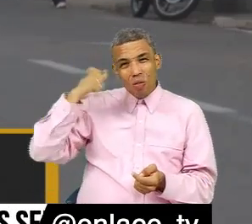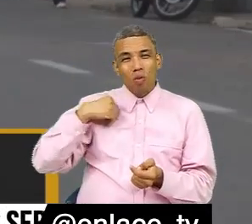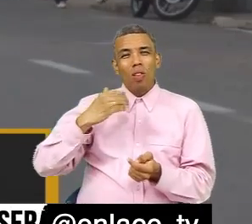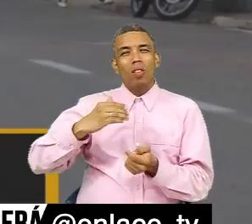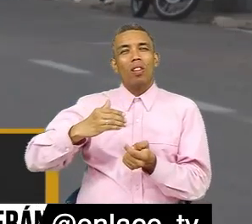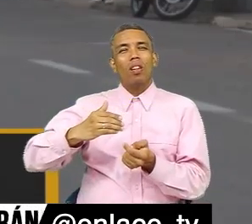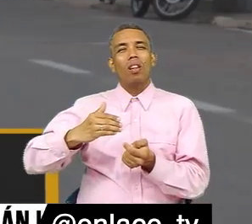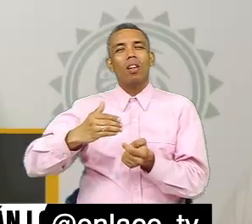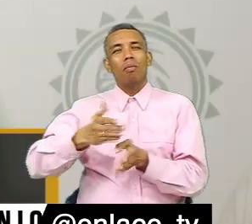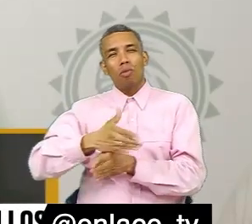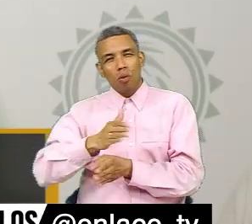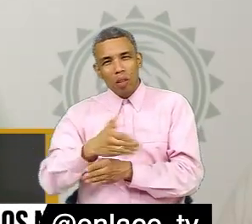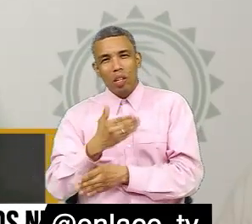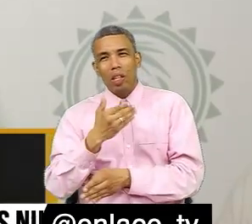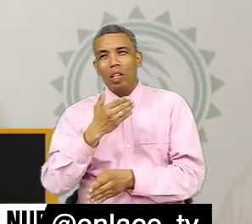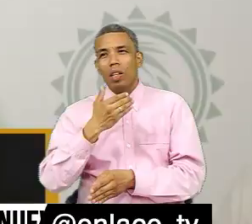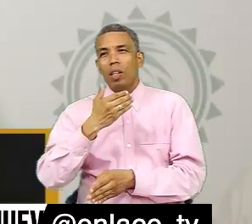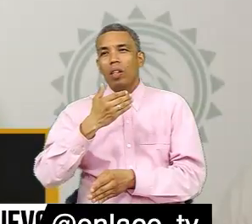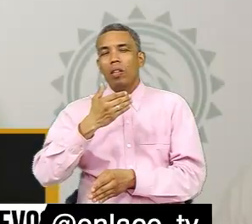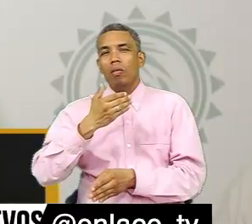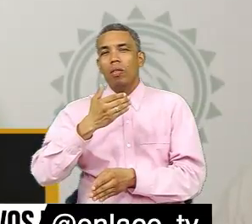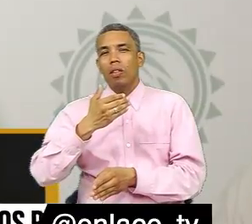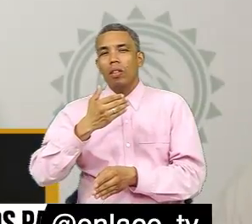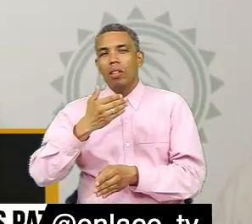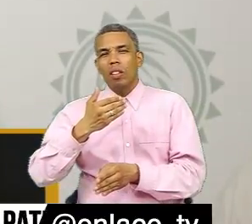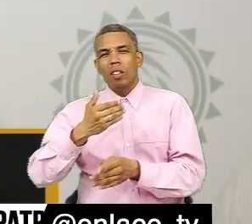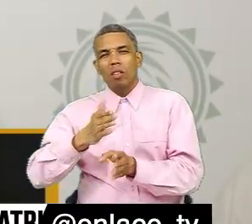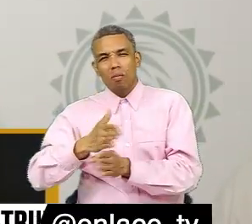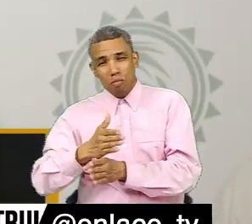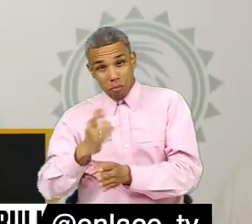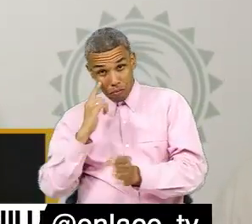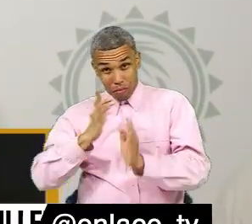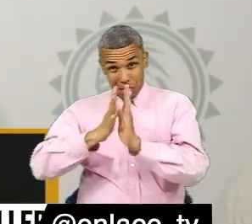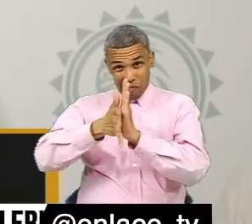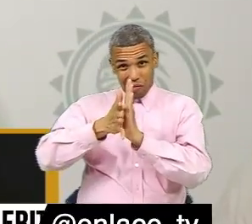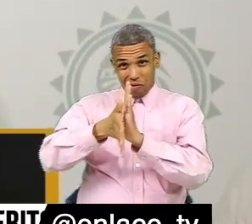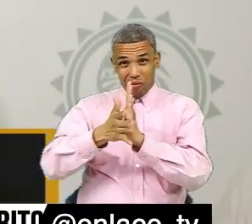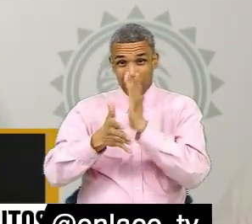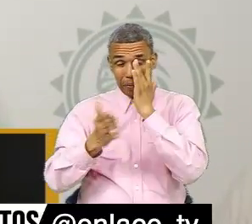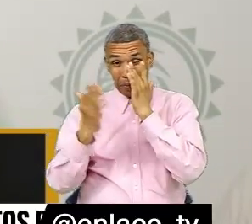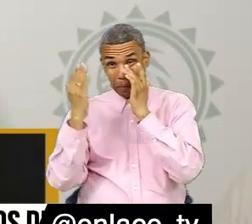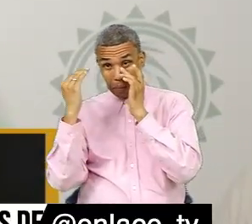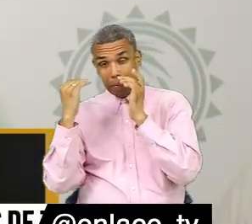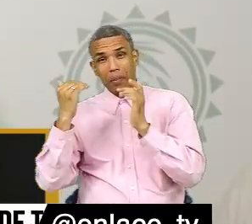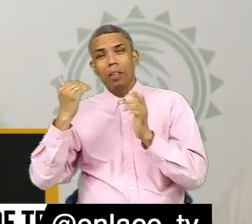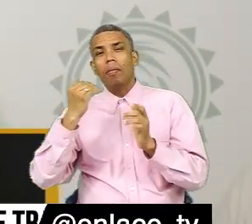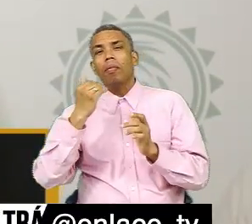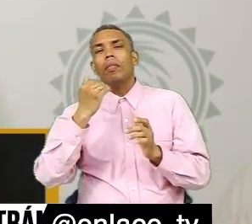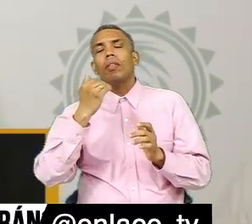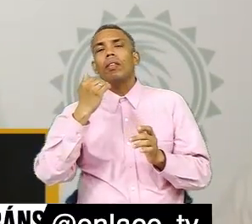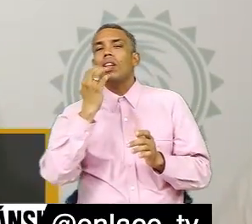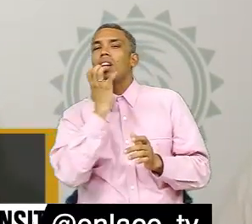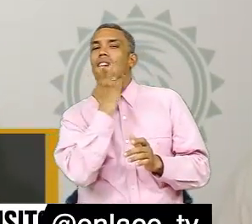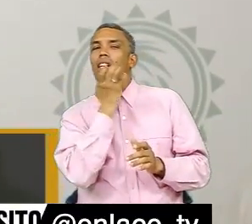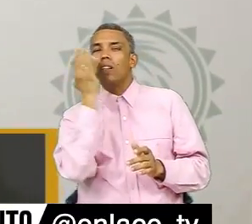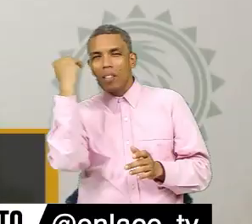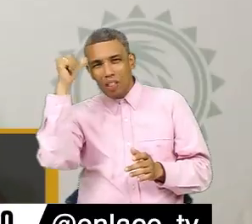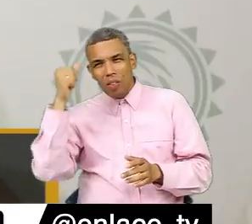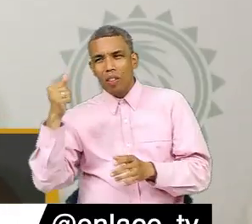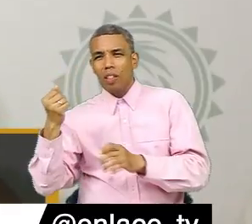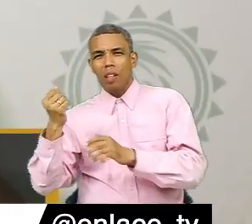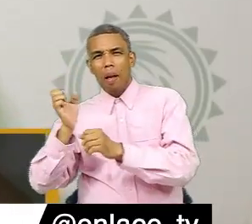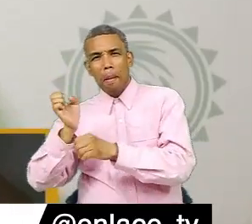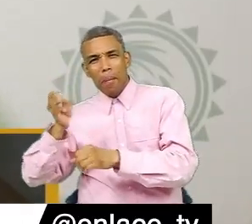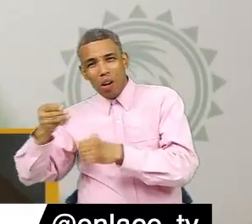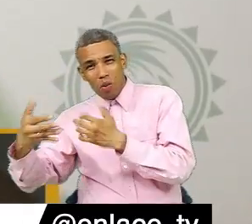gobierno de Bueno Altaona. Uno de esos recursos que no se utilizaron se van a redistribuir en este gobierno. El otro es